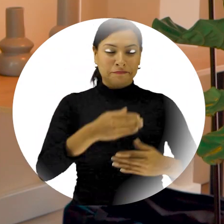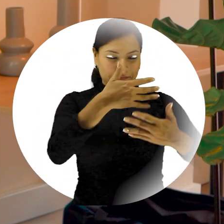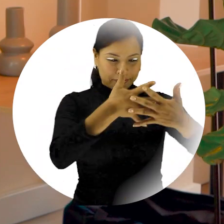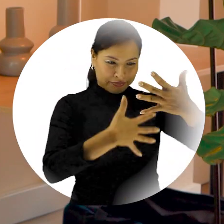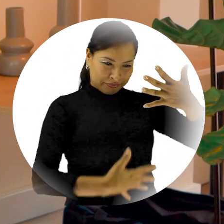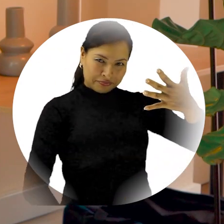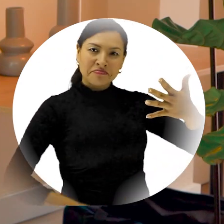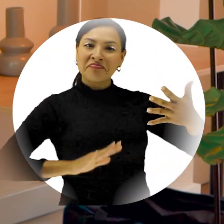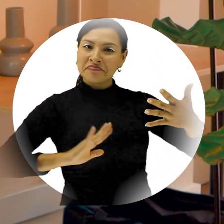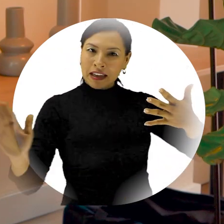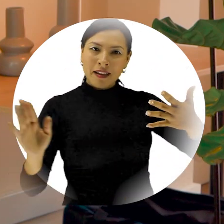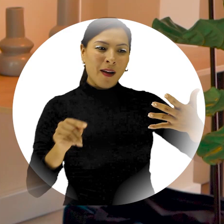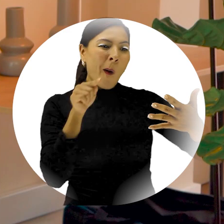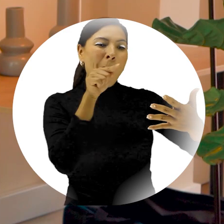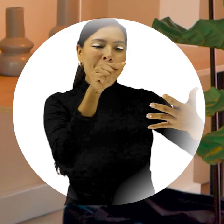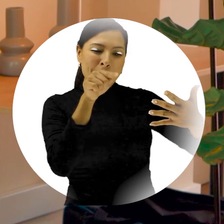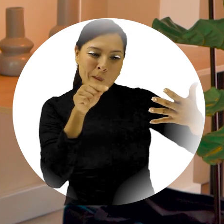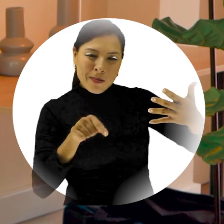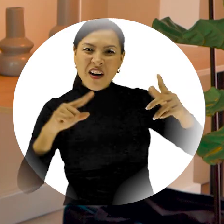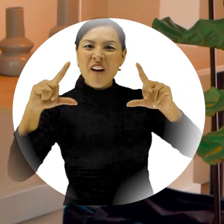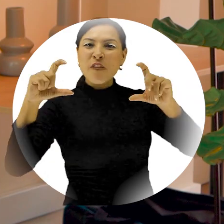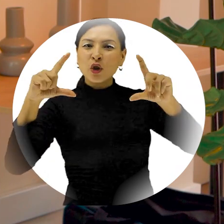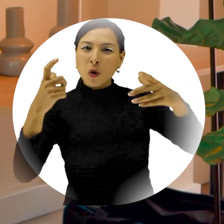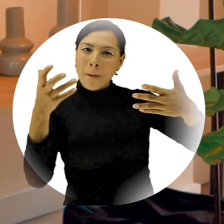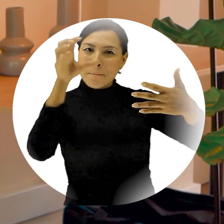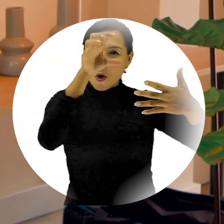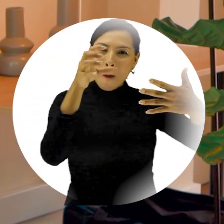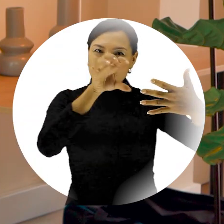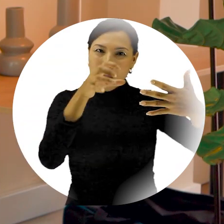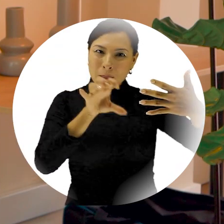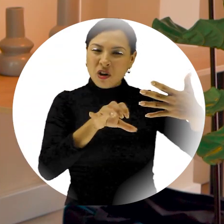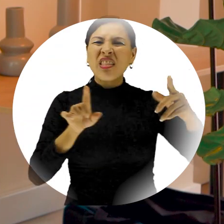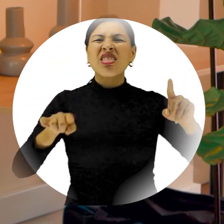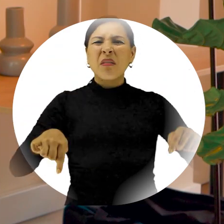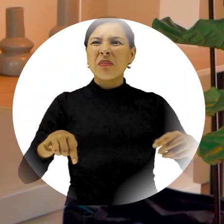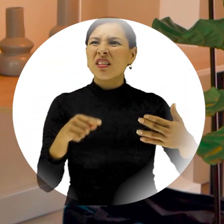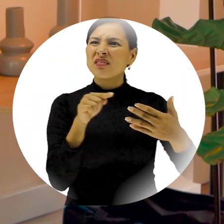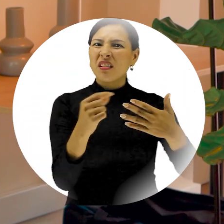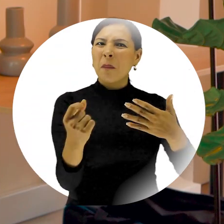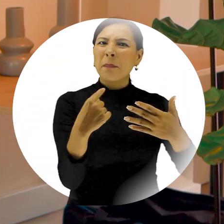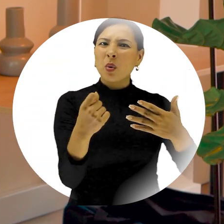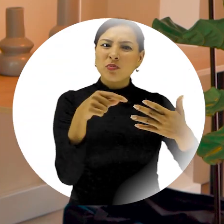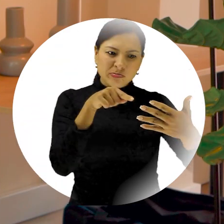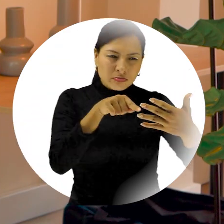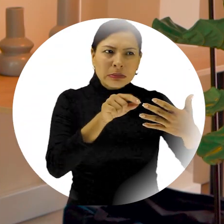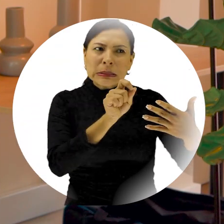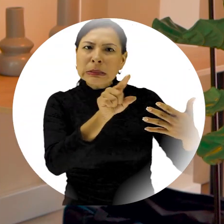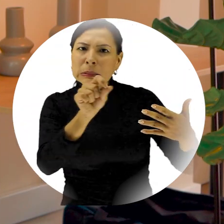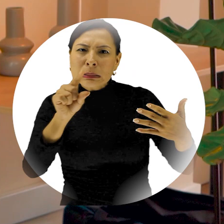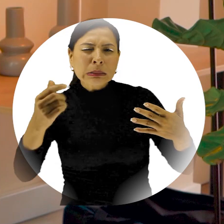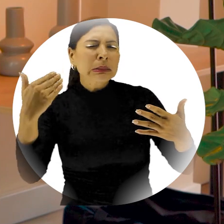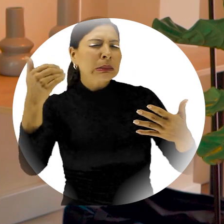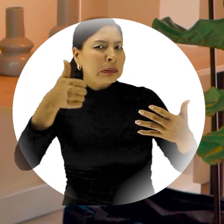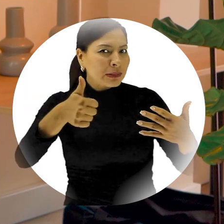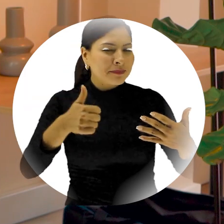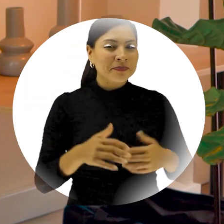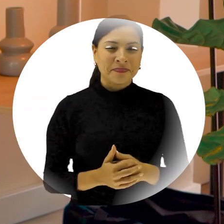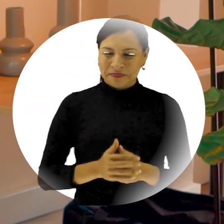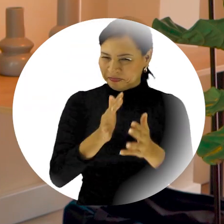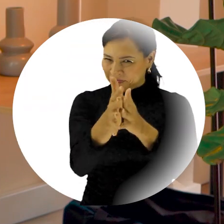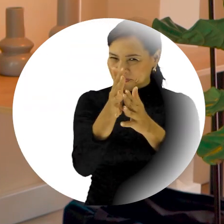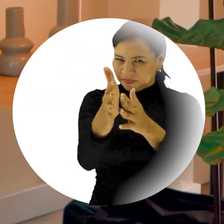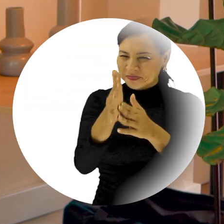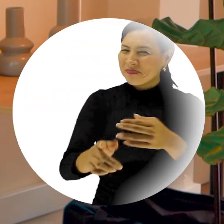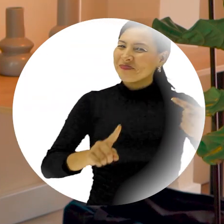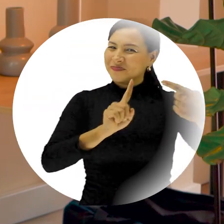después de visitar muchos se le olvida cuál es cuál, para poner la dirección y unas preguntas que también siento que son muy necesarias de hacer. Primero,